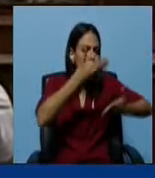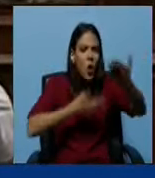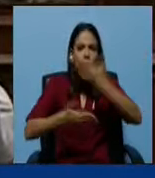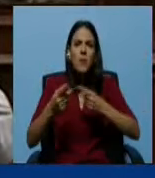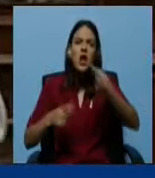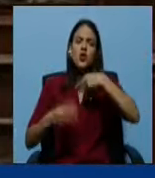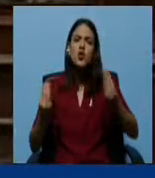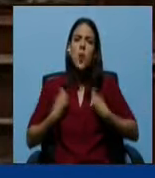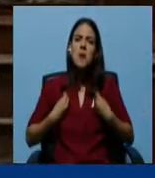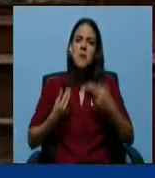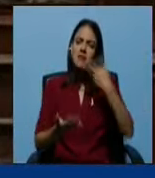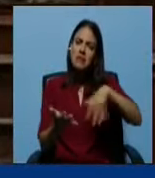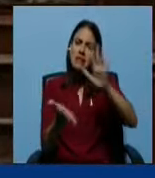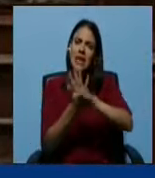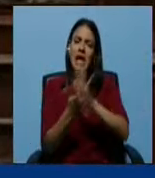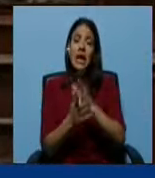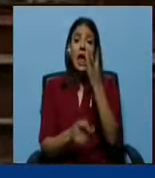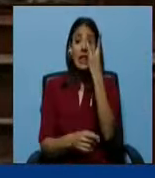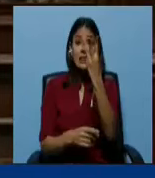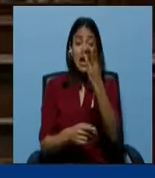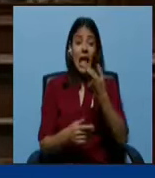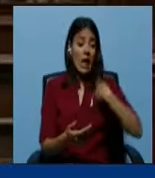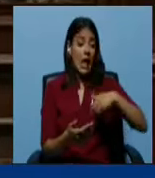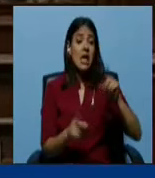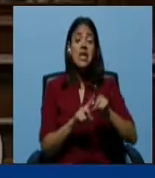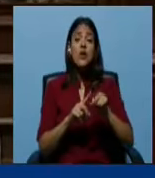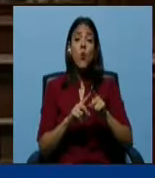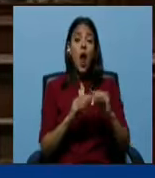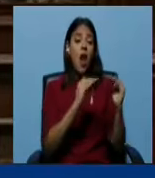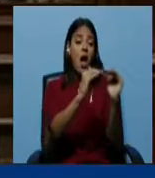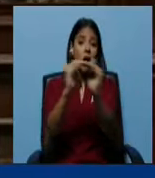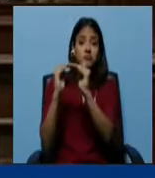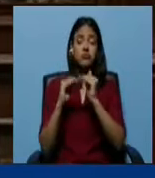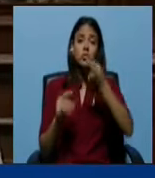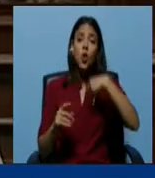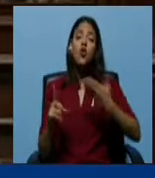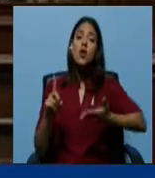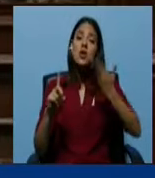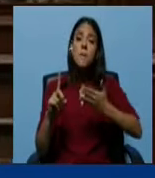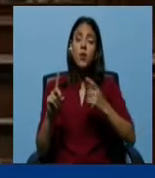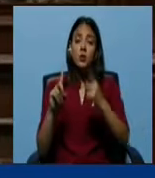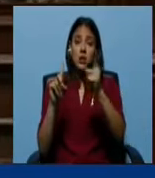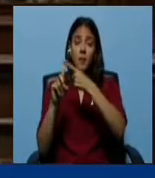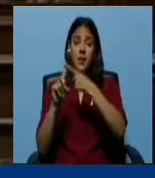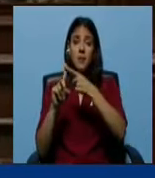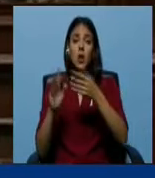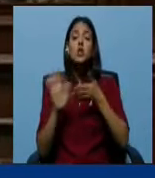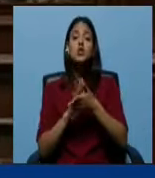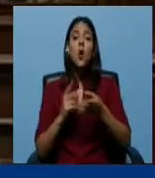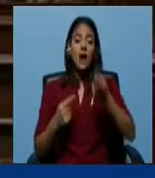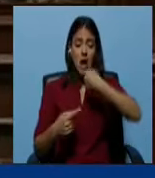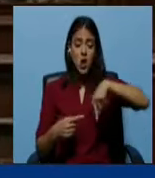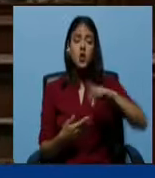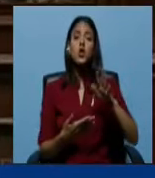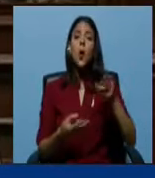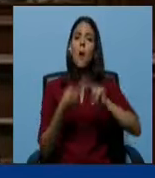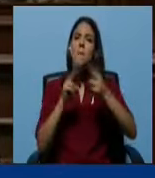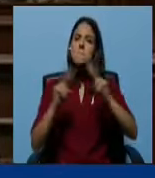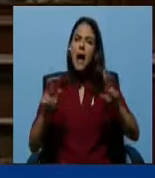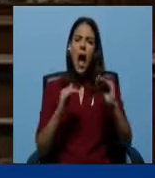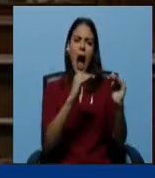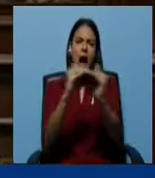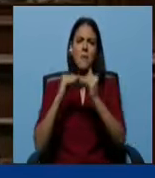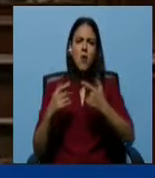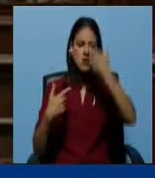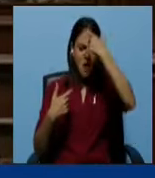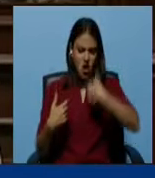armonía, las tres armonías fundamentales del ser humano: la armonía consigo mismo, la